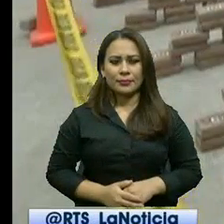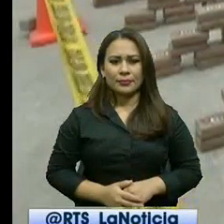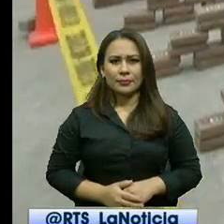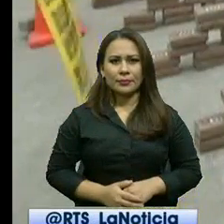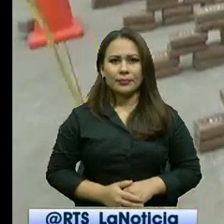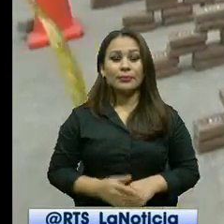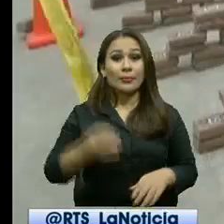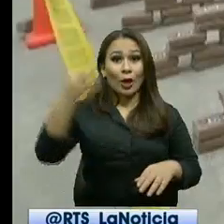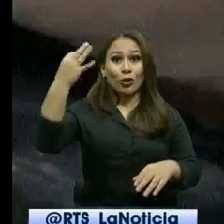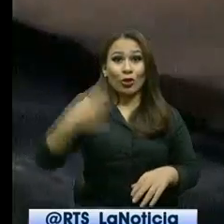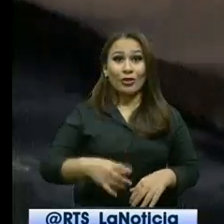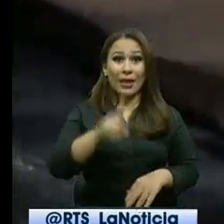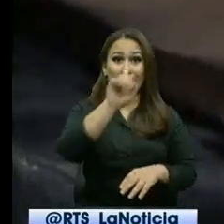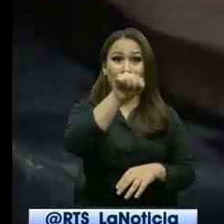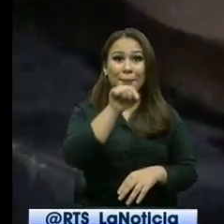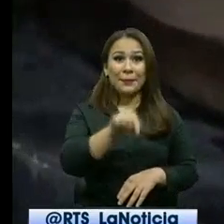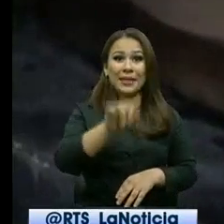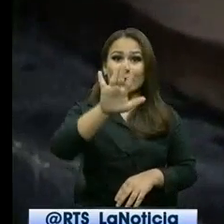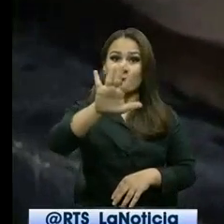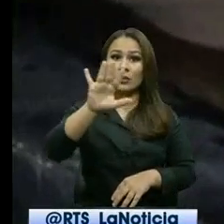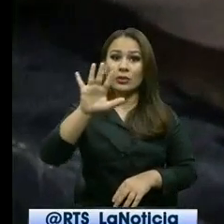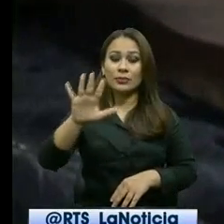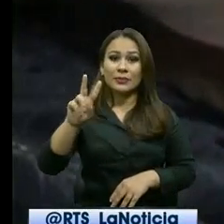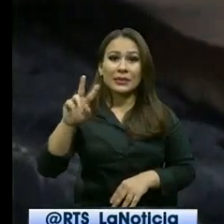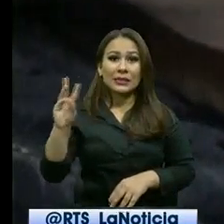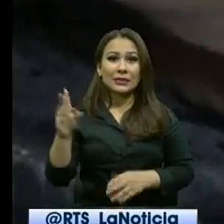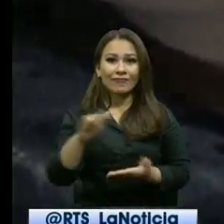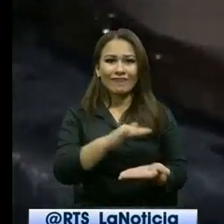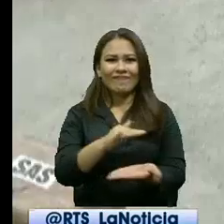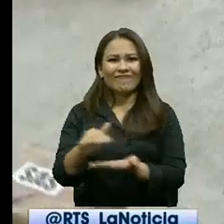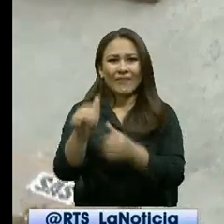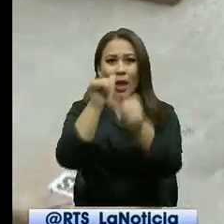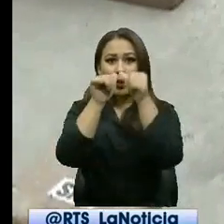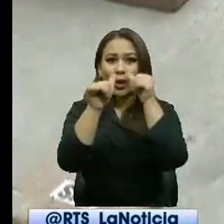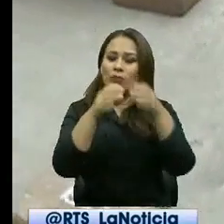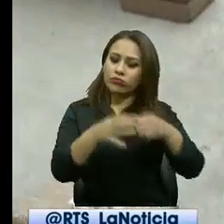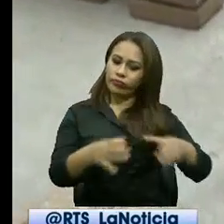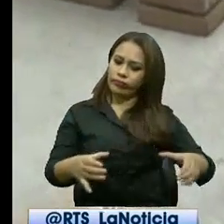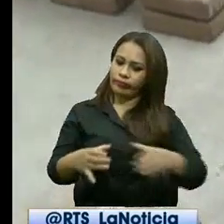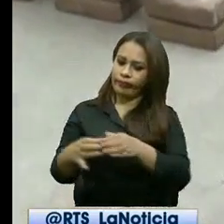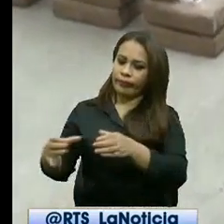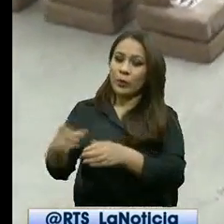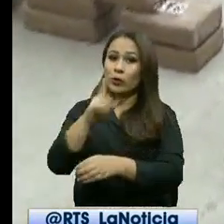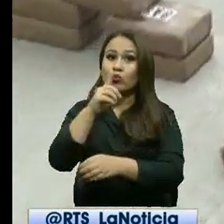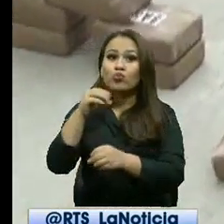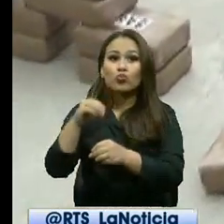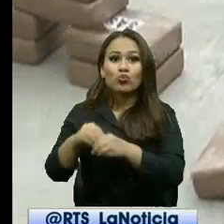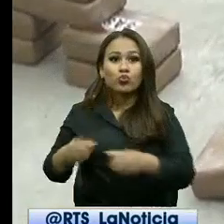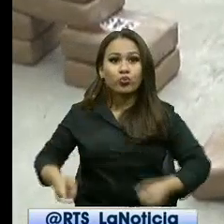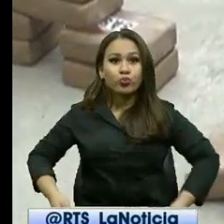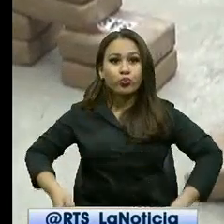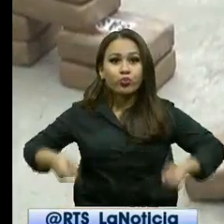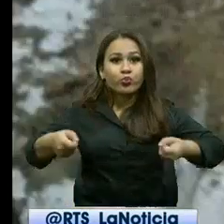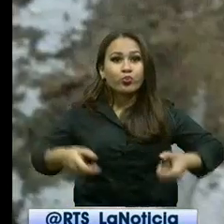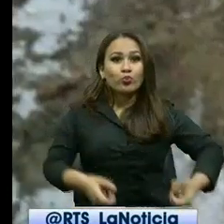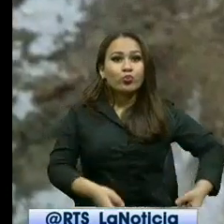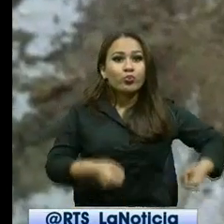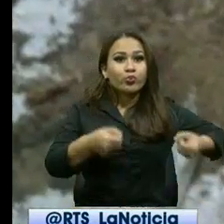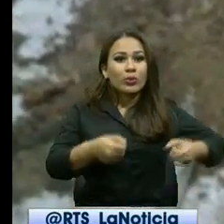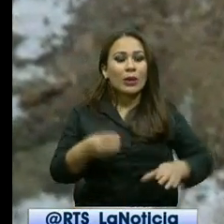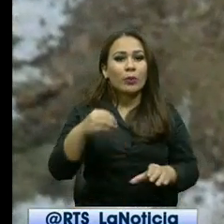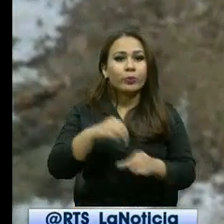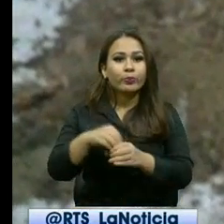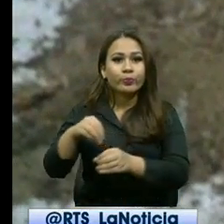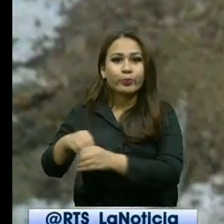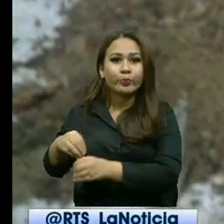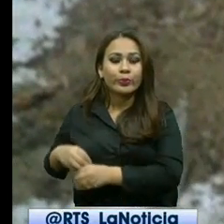En total, 1.526 paquetes tipo ladrillo con clorhidrato de cocaína estaban guardados en sacos de yute encaletados bajo tierra en una